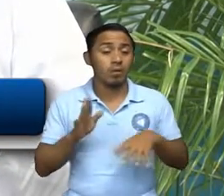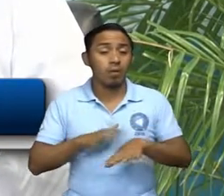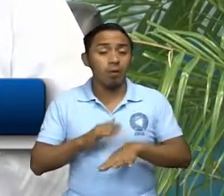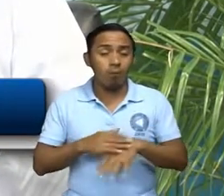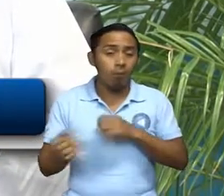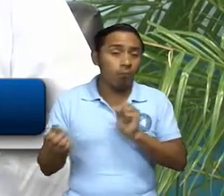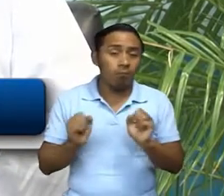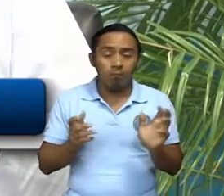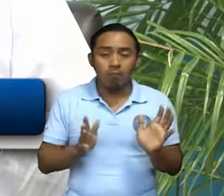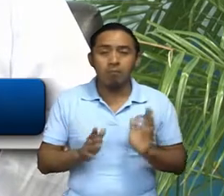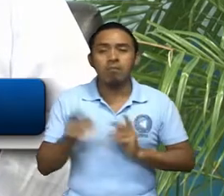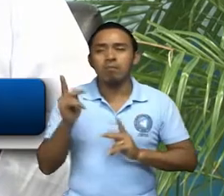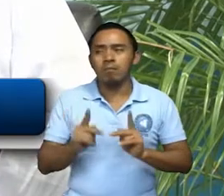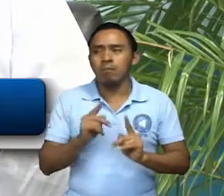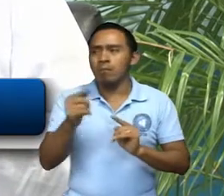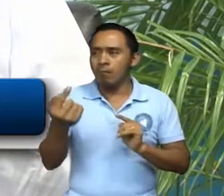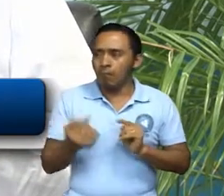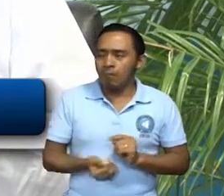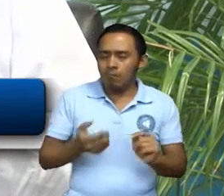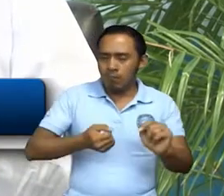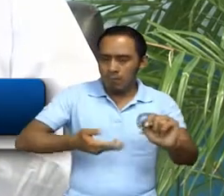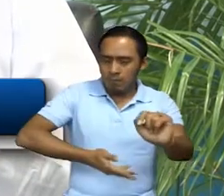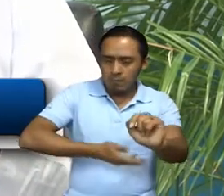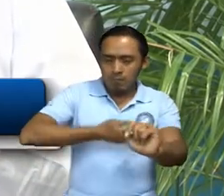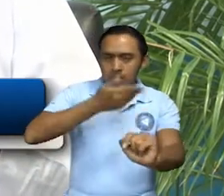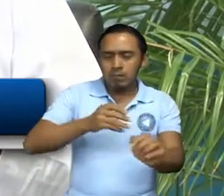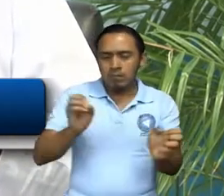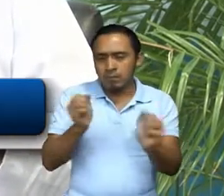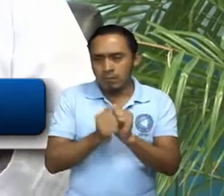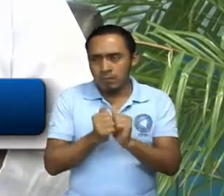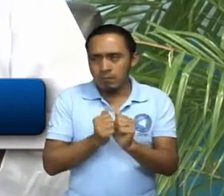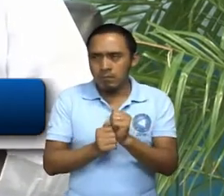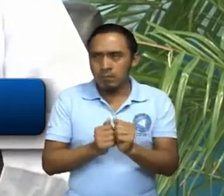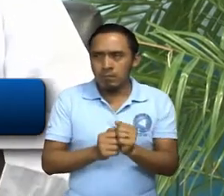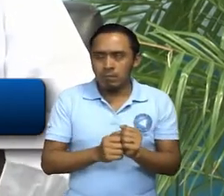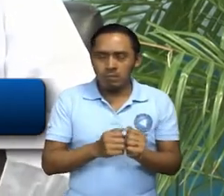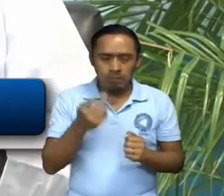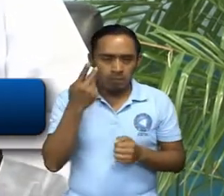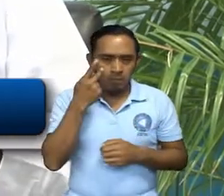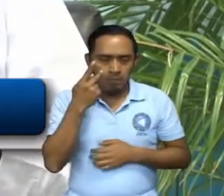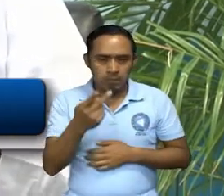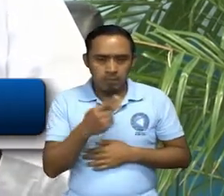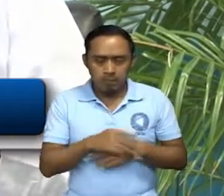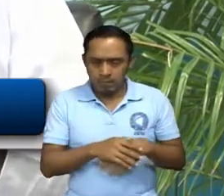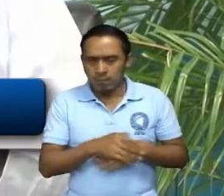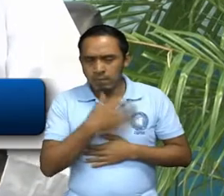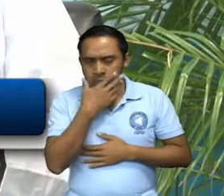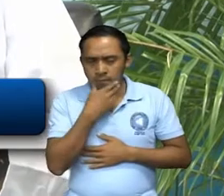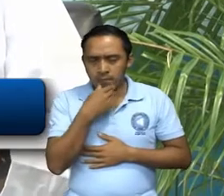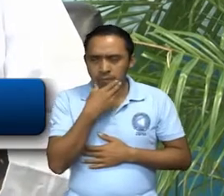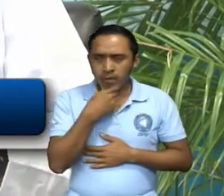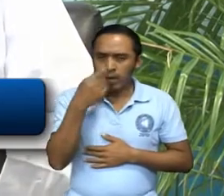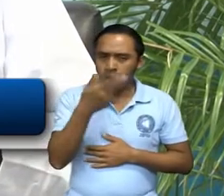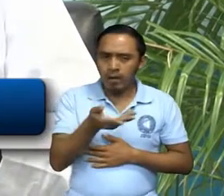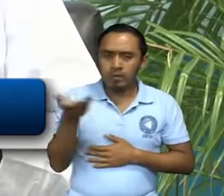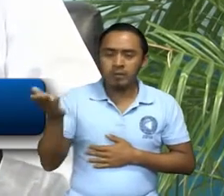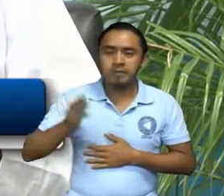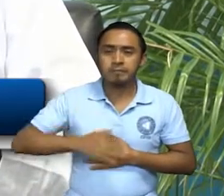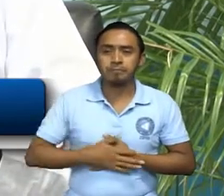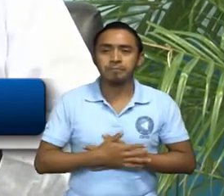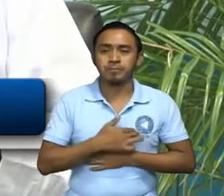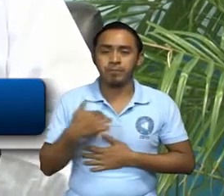sea, por ejemplo, un paciente que ha llegado con hipertensión o con alguna otra causa, nosotros siempre le tenemos el miedito. Vea, es un dengue con